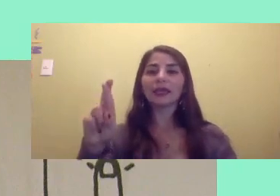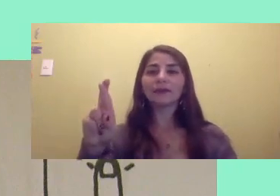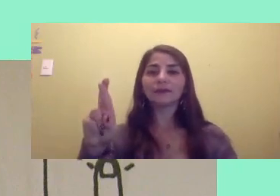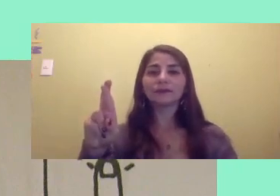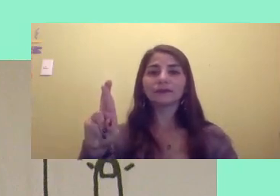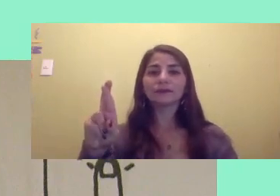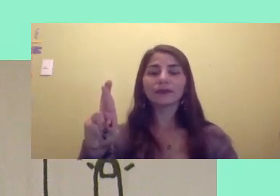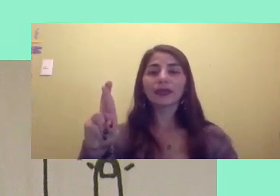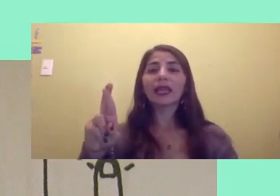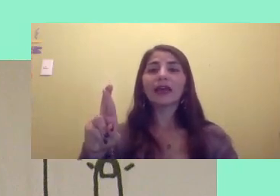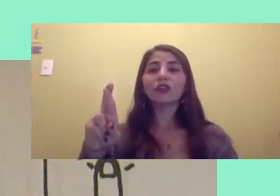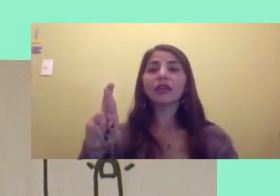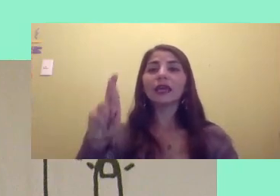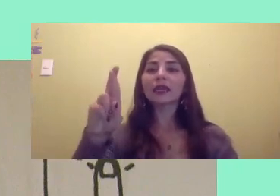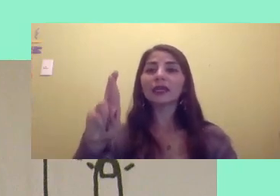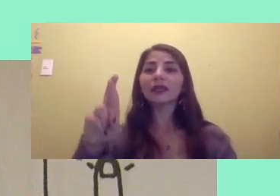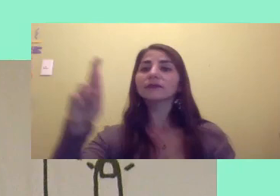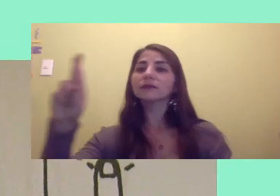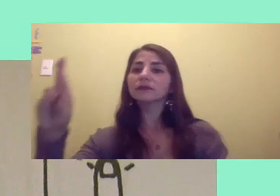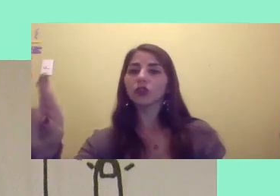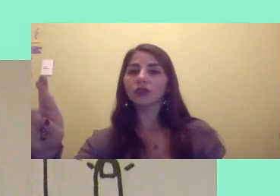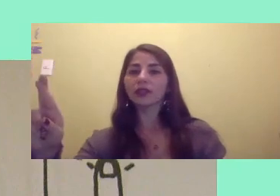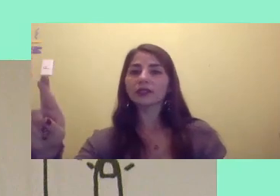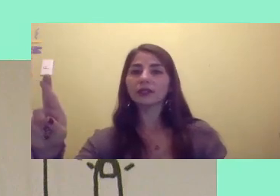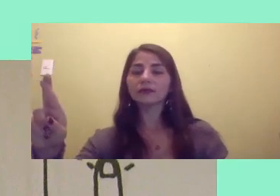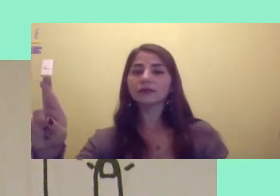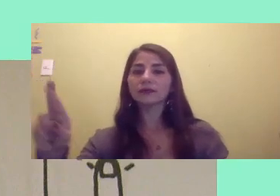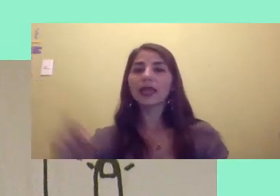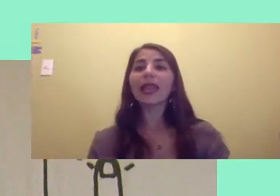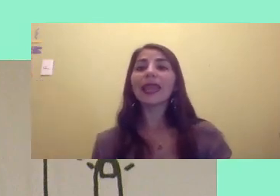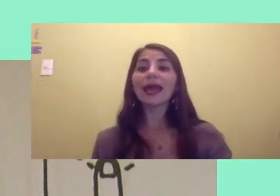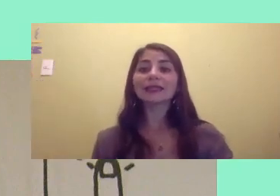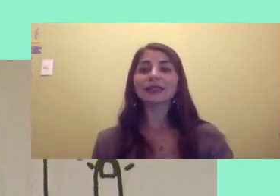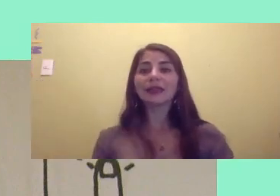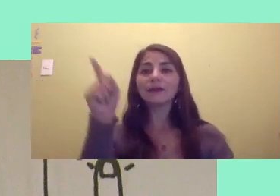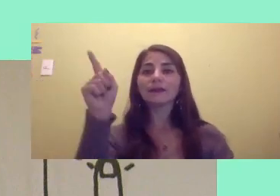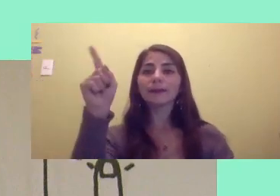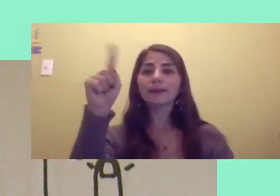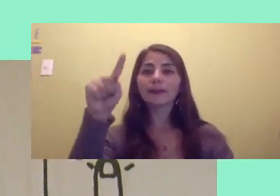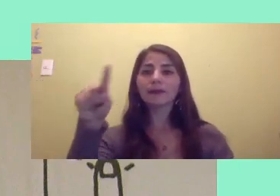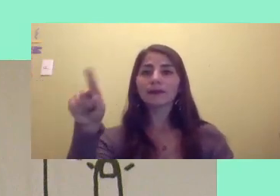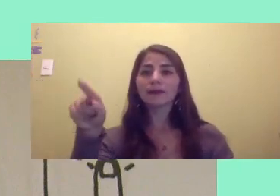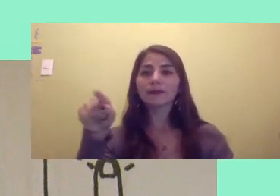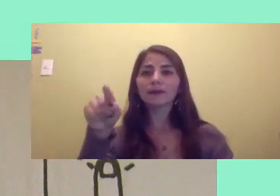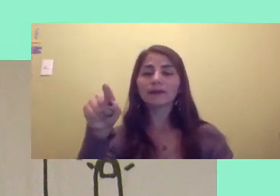La R, la doble R, 2 veces. La S,